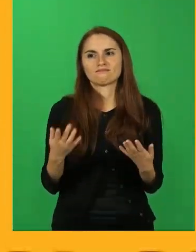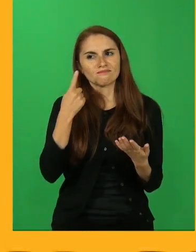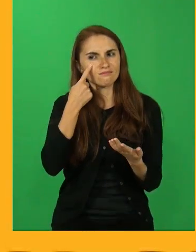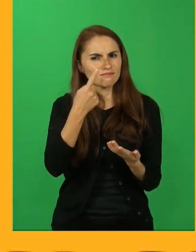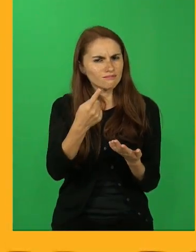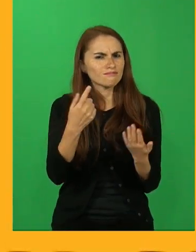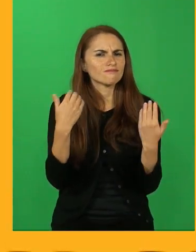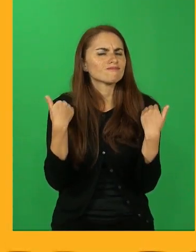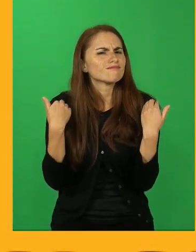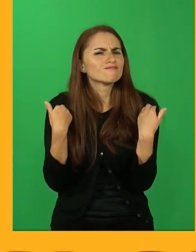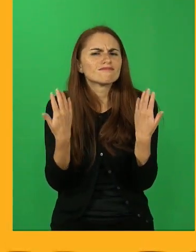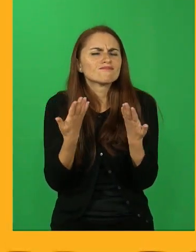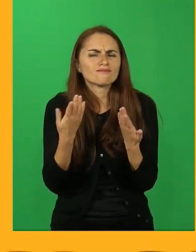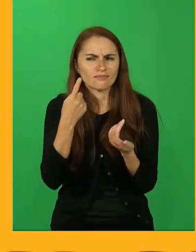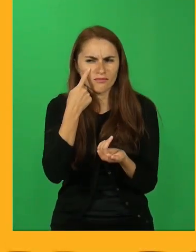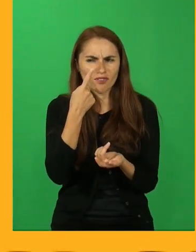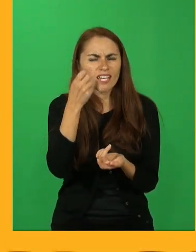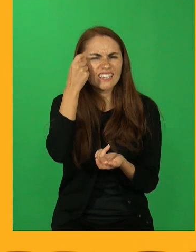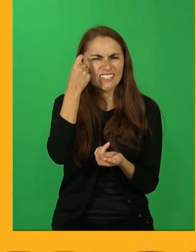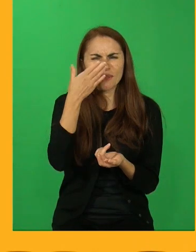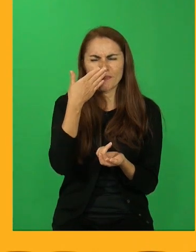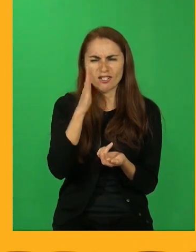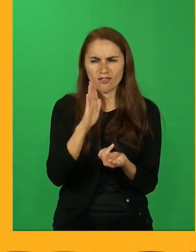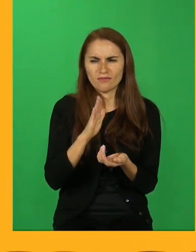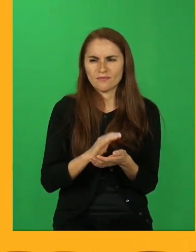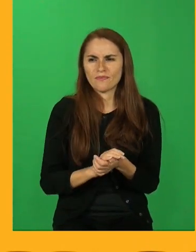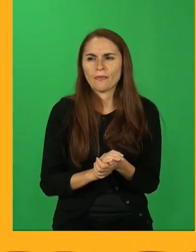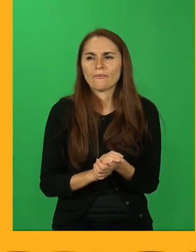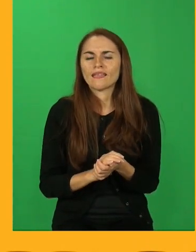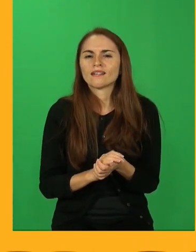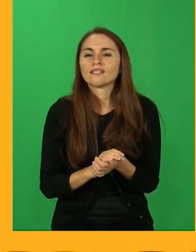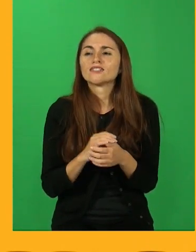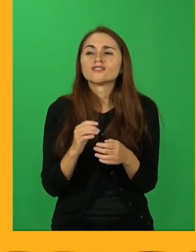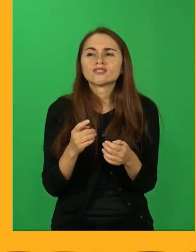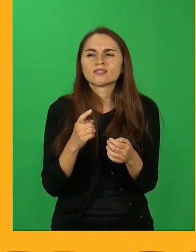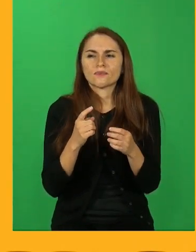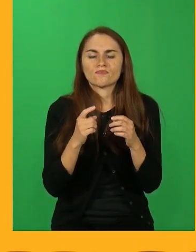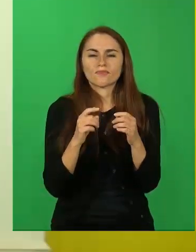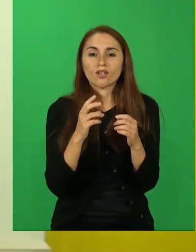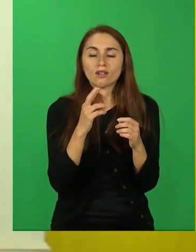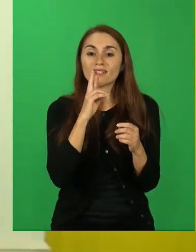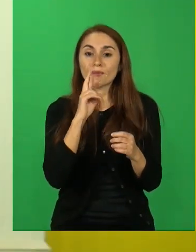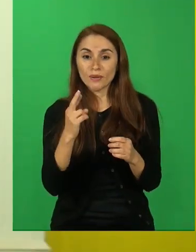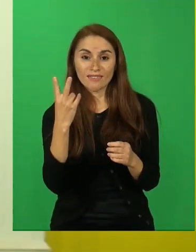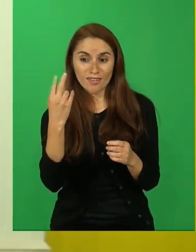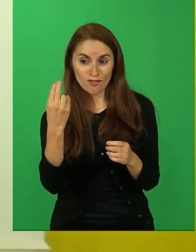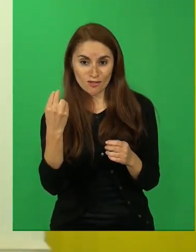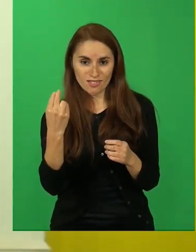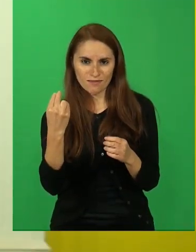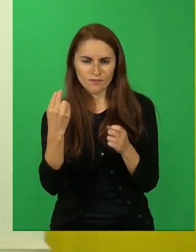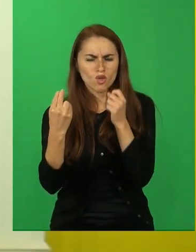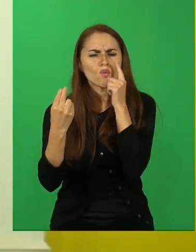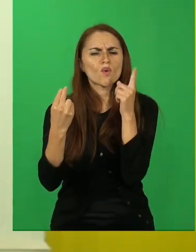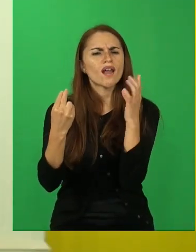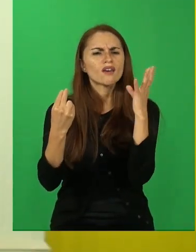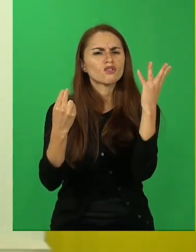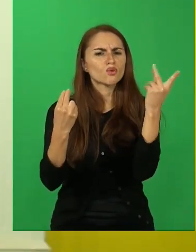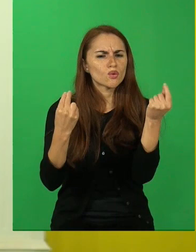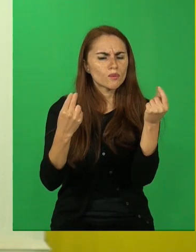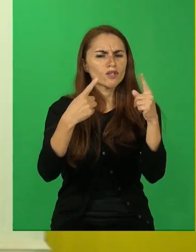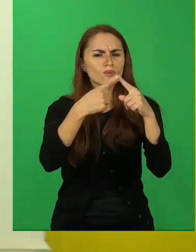tú puedas observar. Entonces dice acá, determinar los factores de 12. ¿Qué es lo que tenemos que hacer